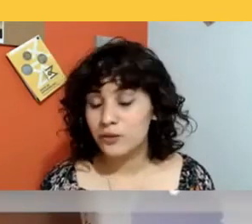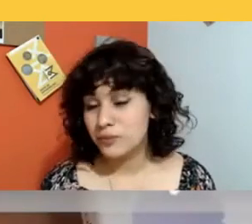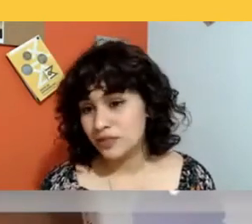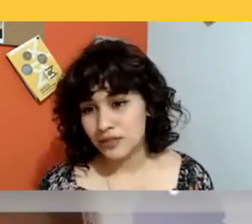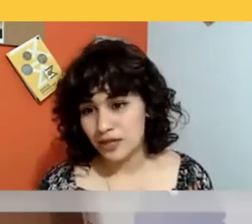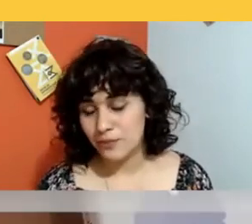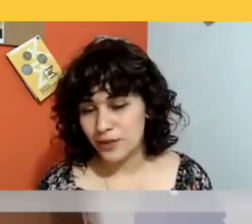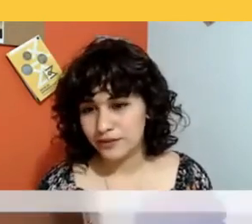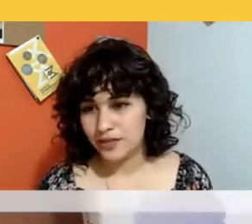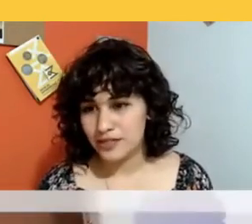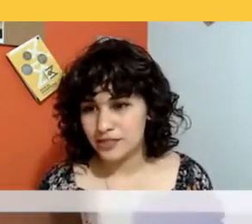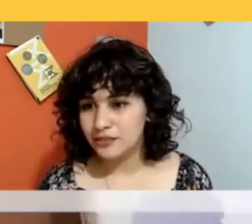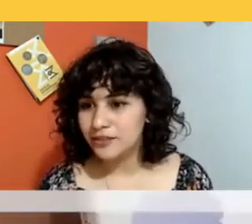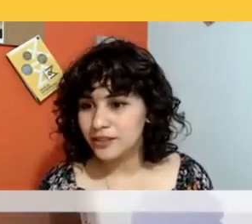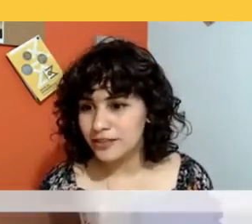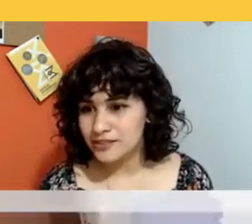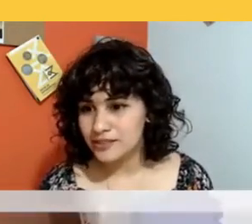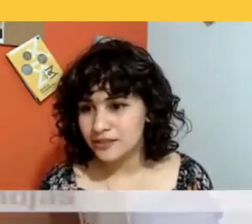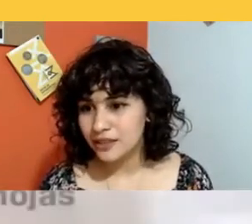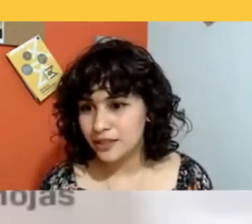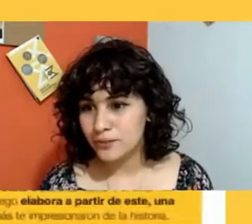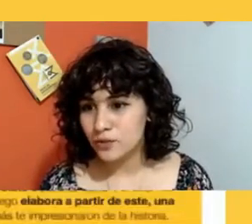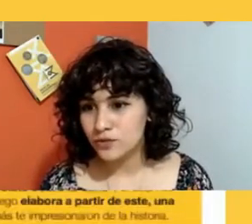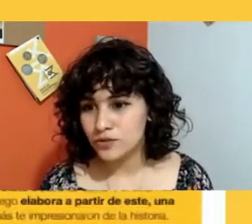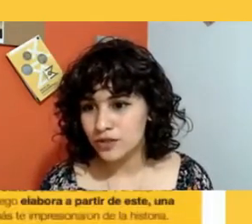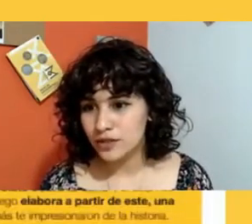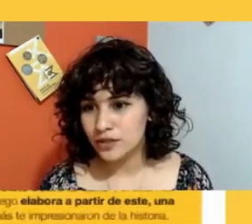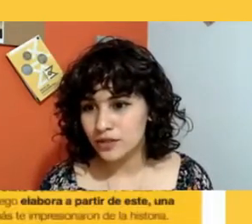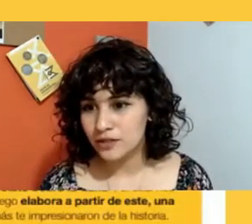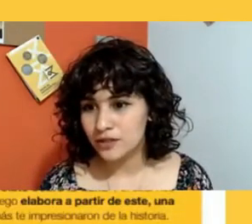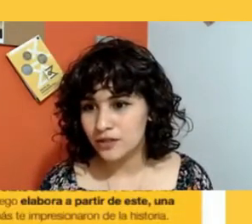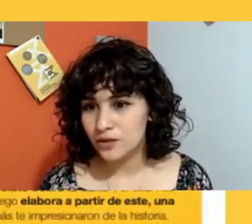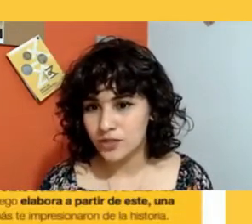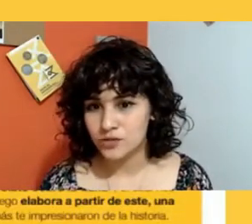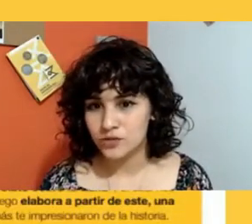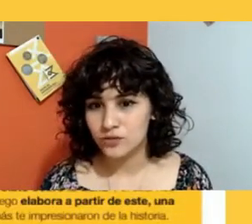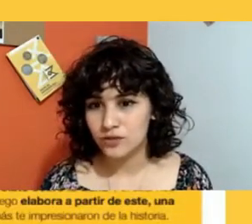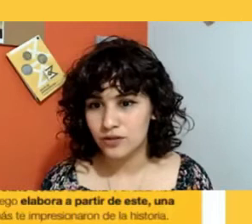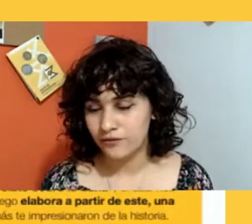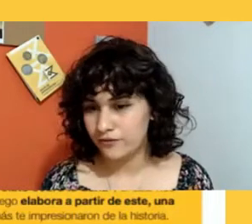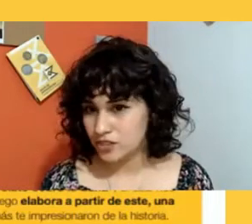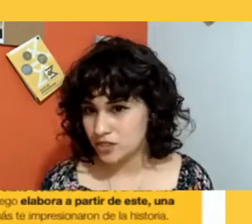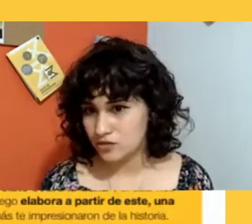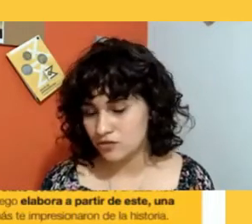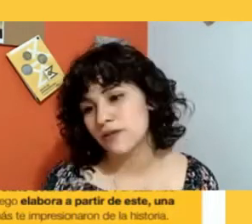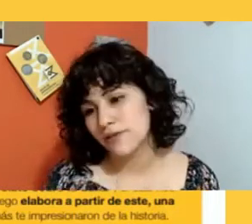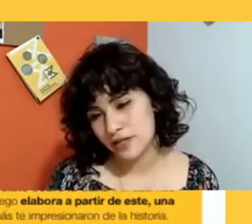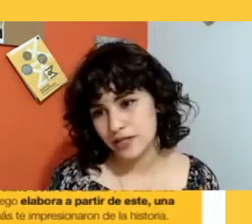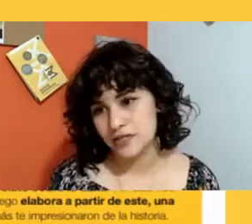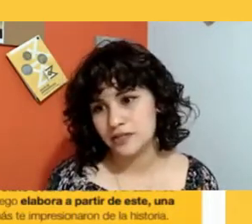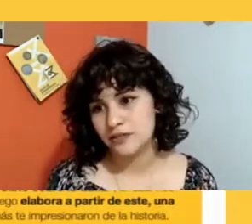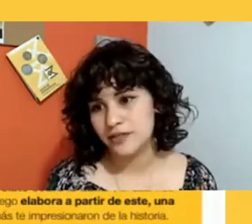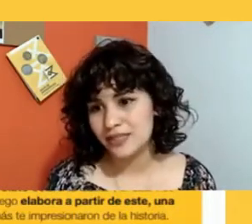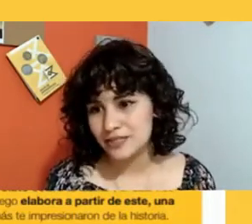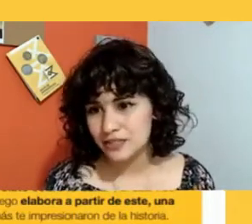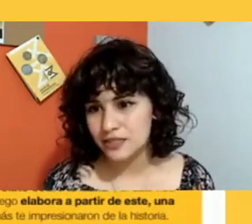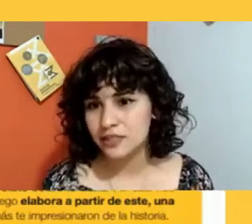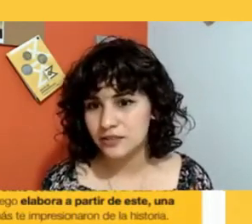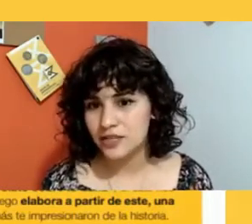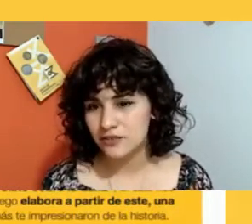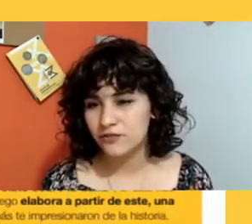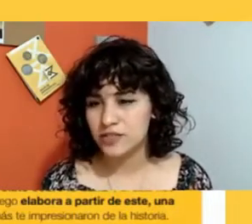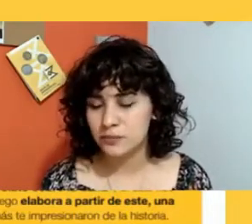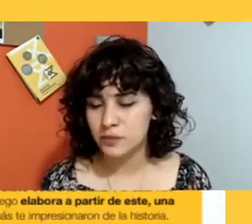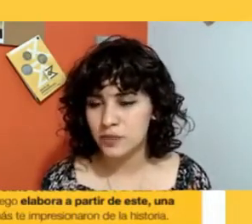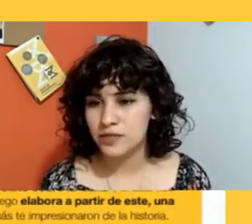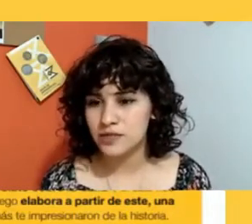Luego también, aparte de las actividades, tenemos lo que son las fichas, ¿no? Que van ligadas a actividades, y